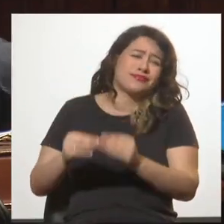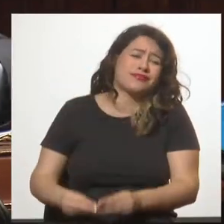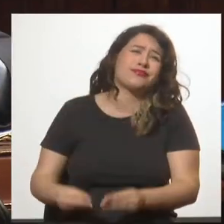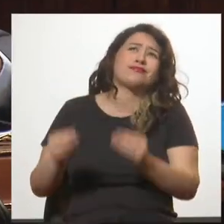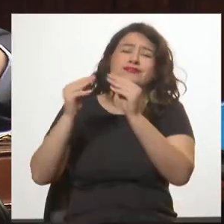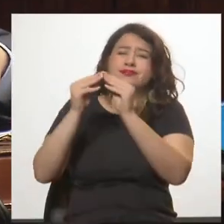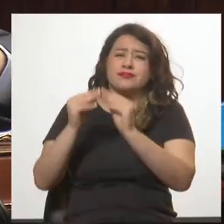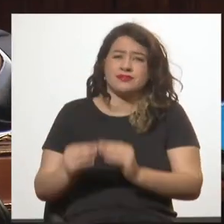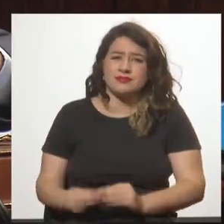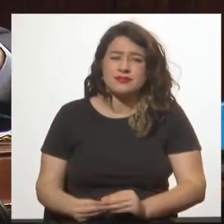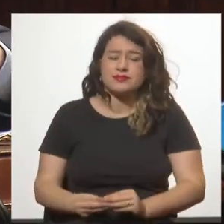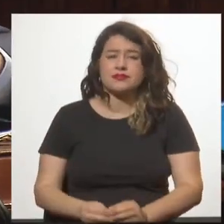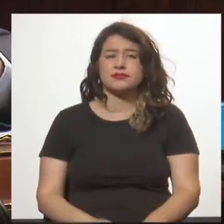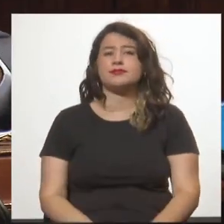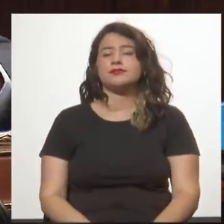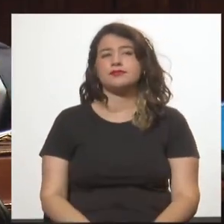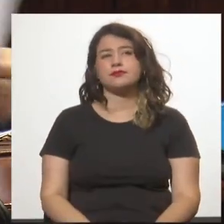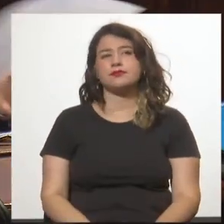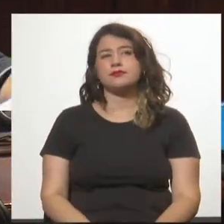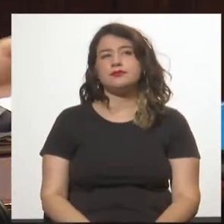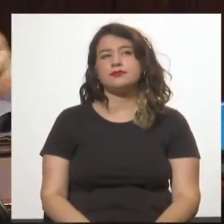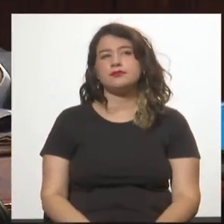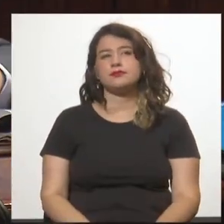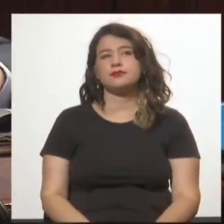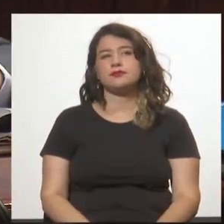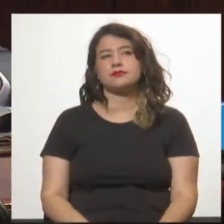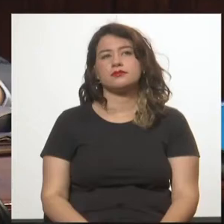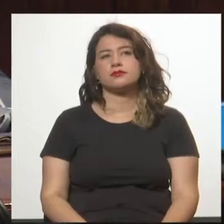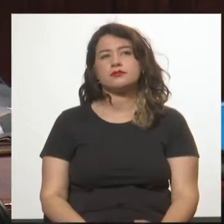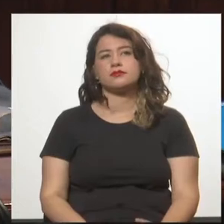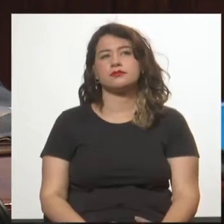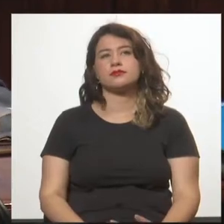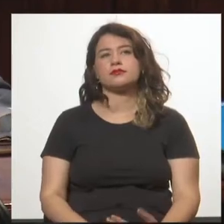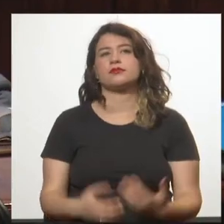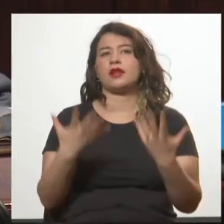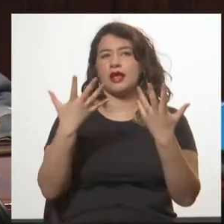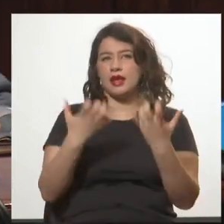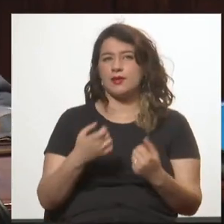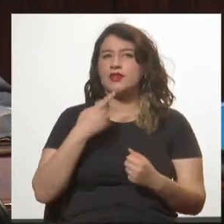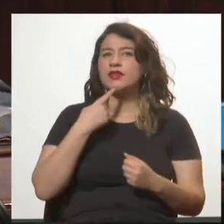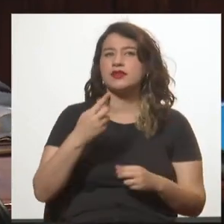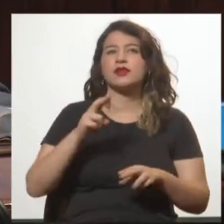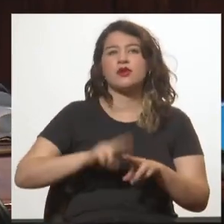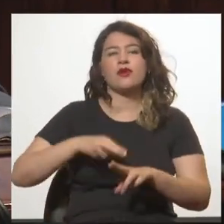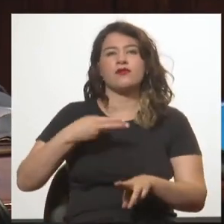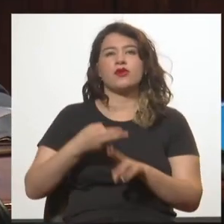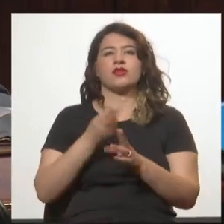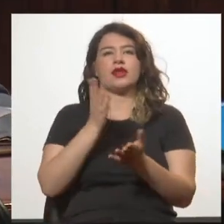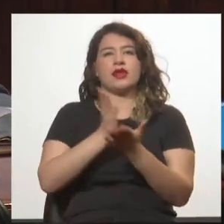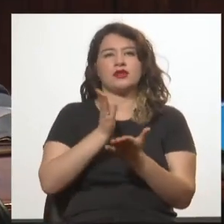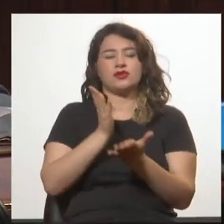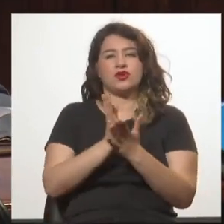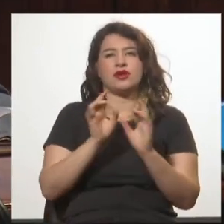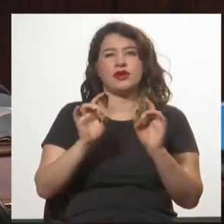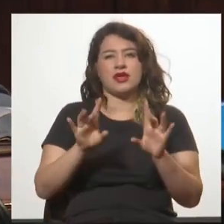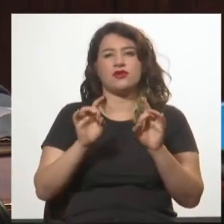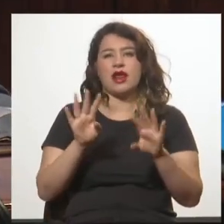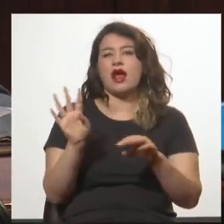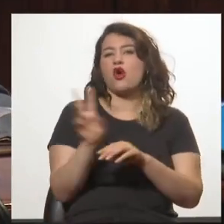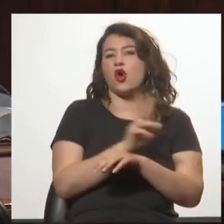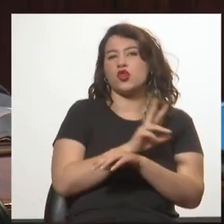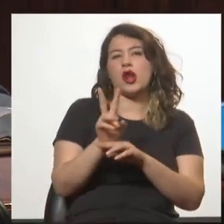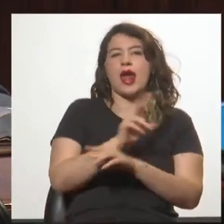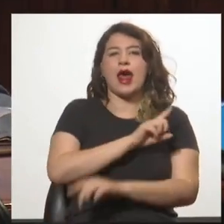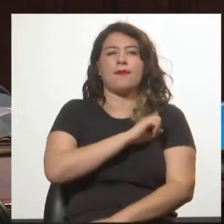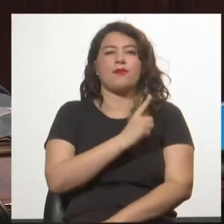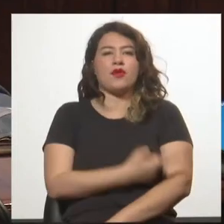veces así que queremos reafirmar nuestro derecho natural a controlar al poder ejecutivo